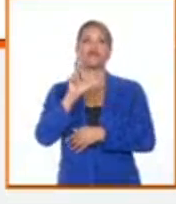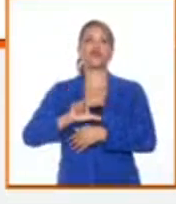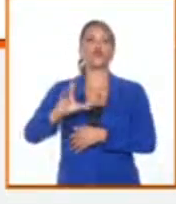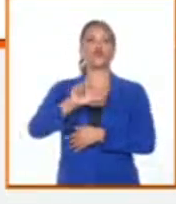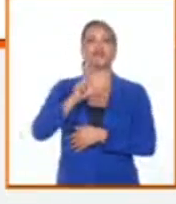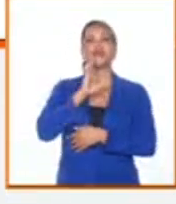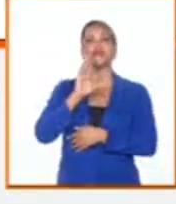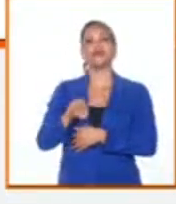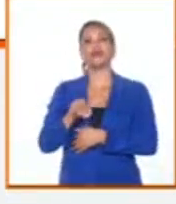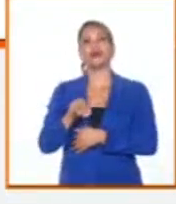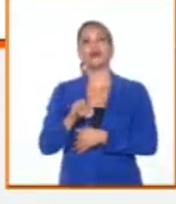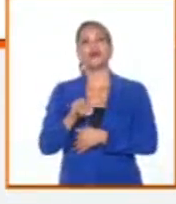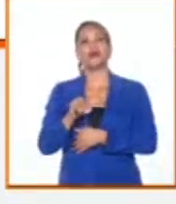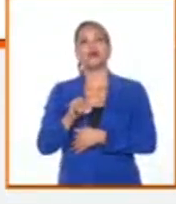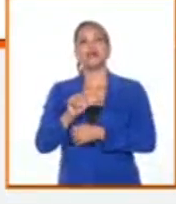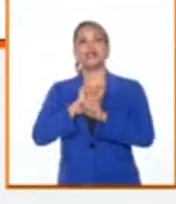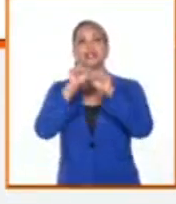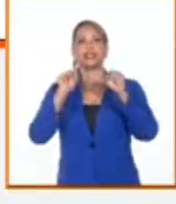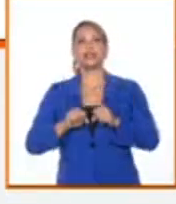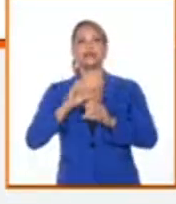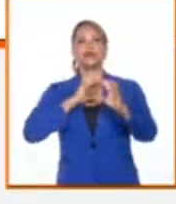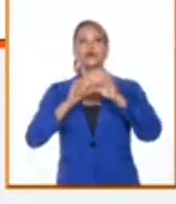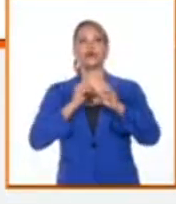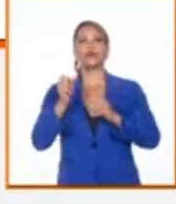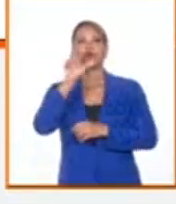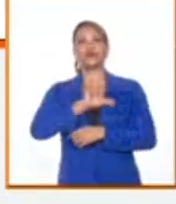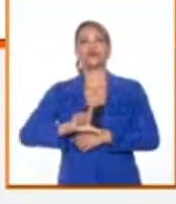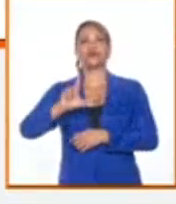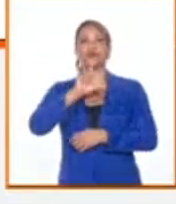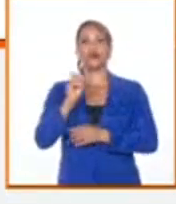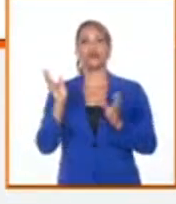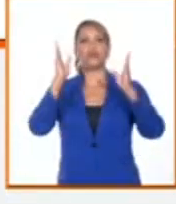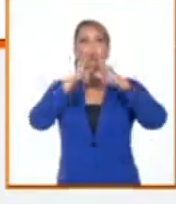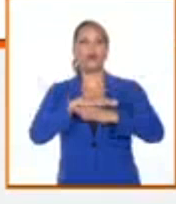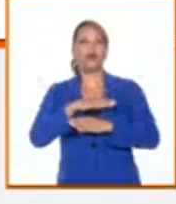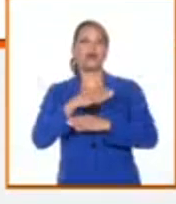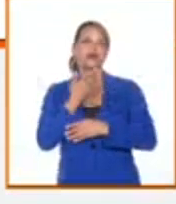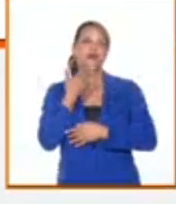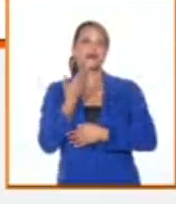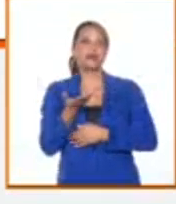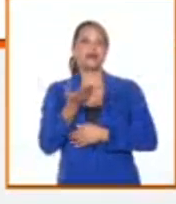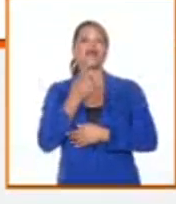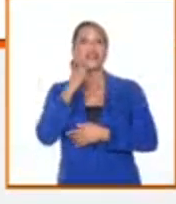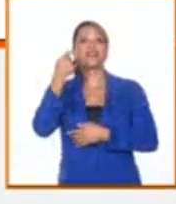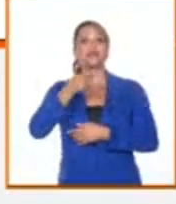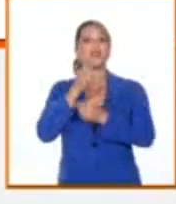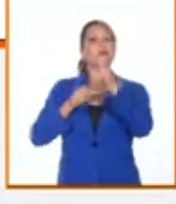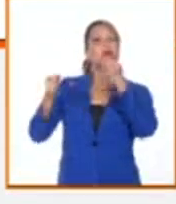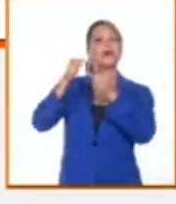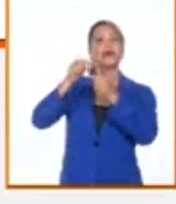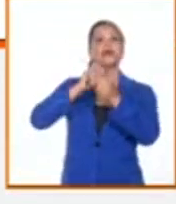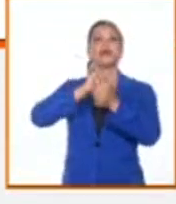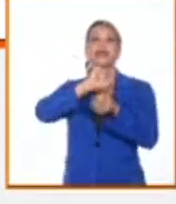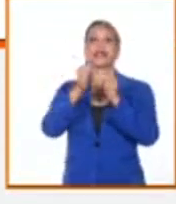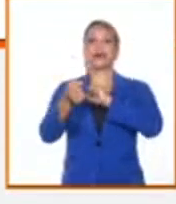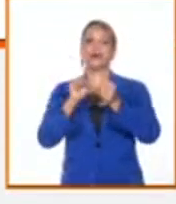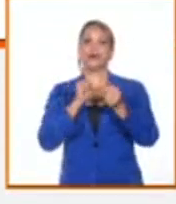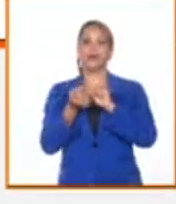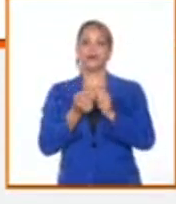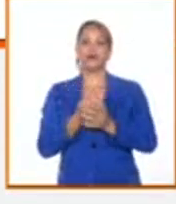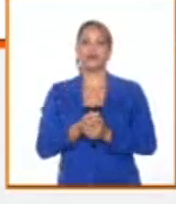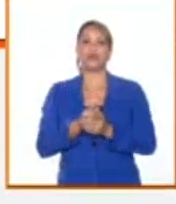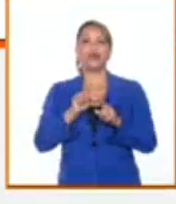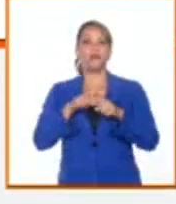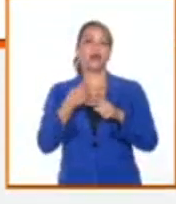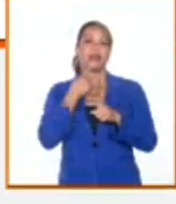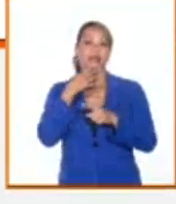no existe sistema de comunicación social si no hay regulación, si no hay normatividad. Porque un sistema de comunicación social, para que